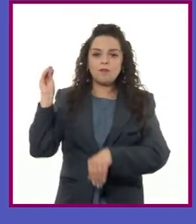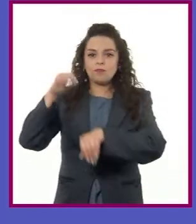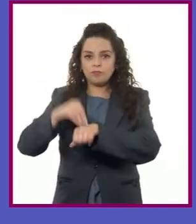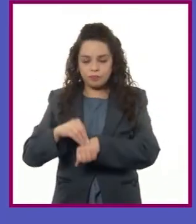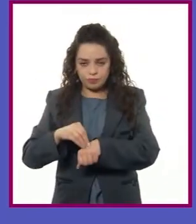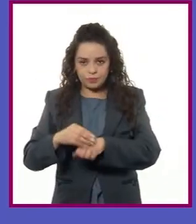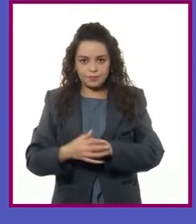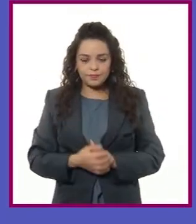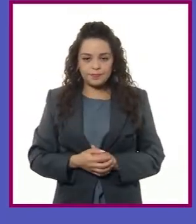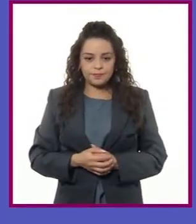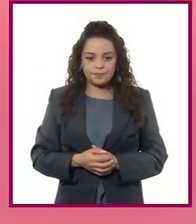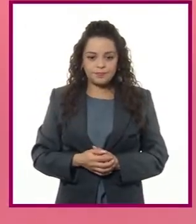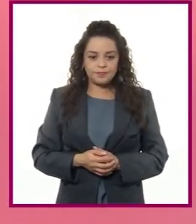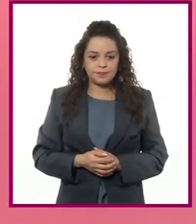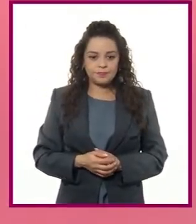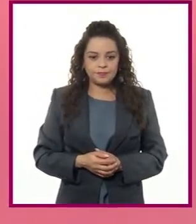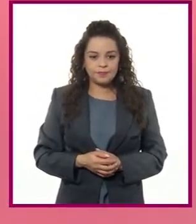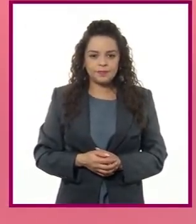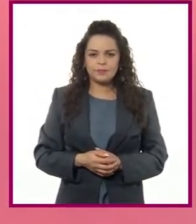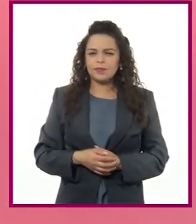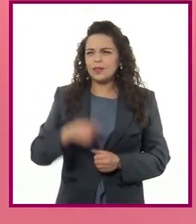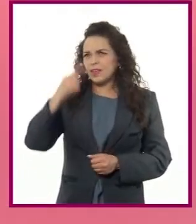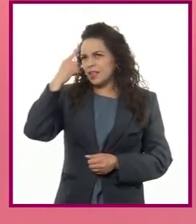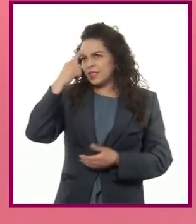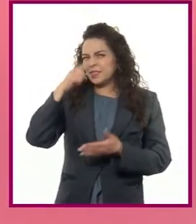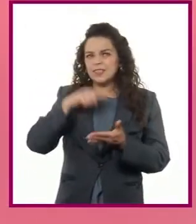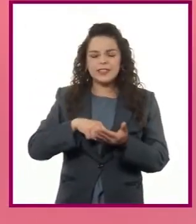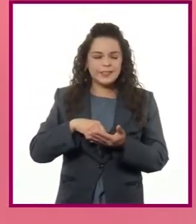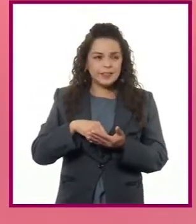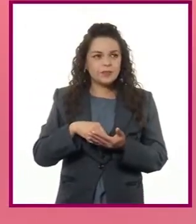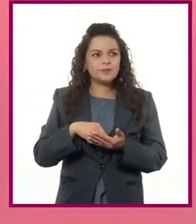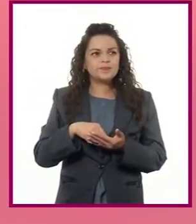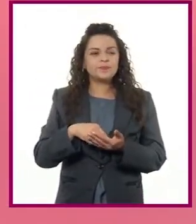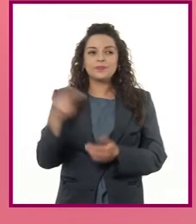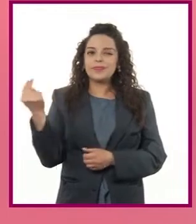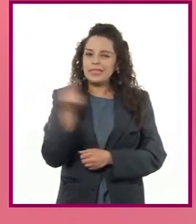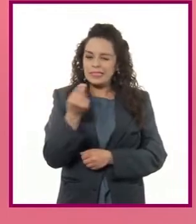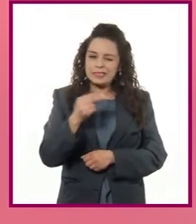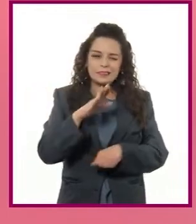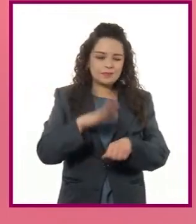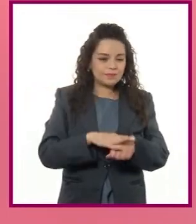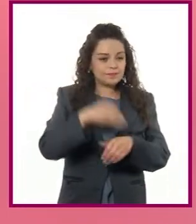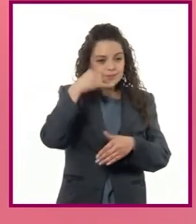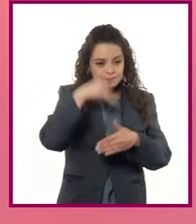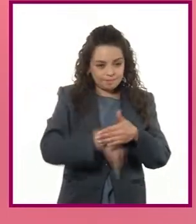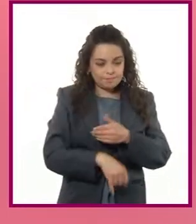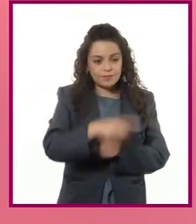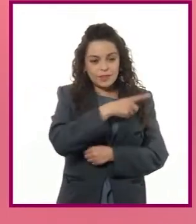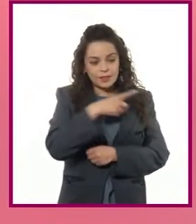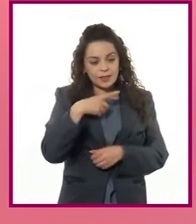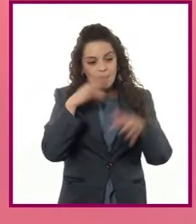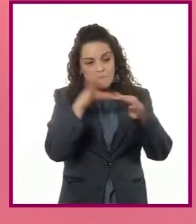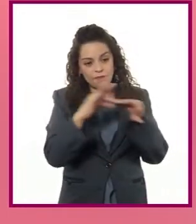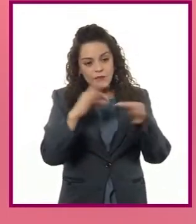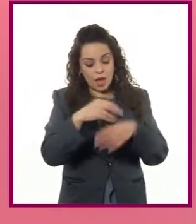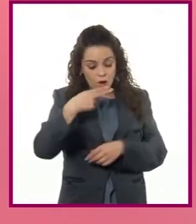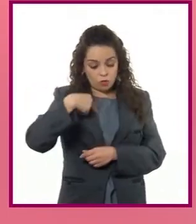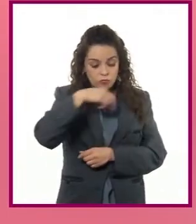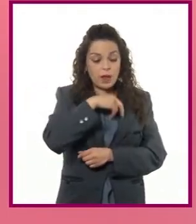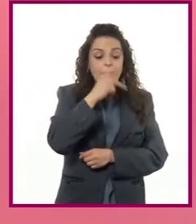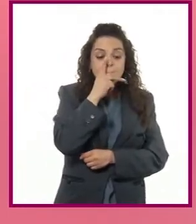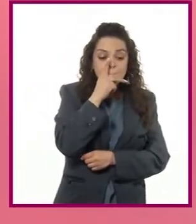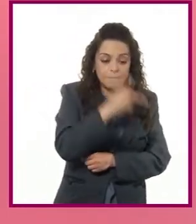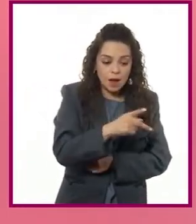párrafos. Creo que es conveniente explicar con nuestras propias palabras un texto cuando el original en el que